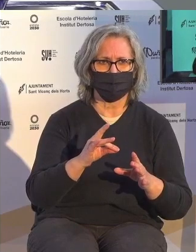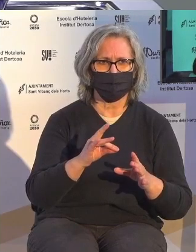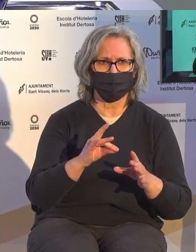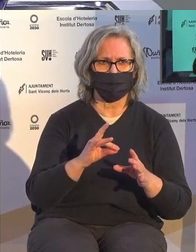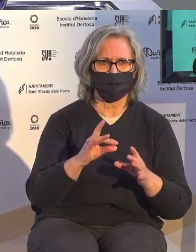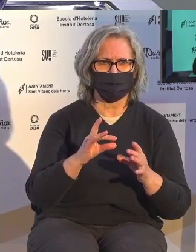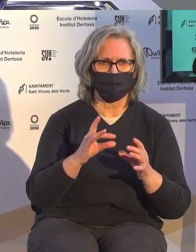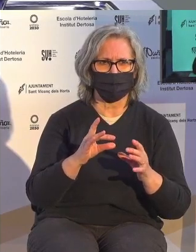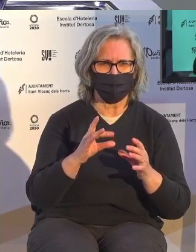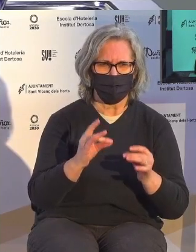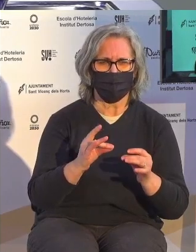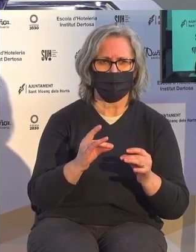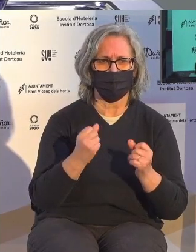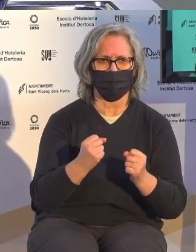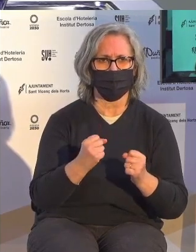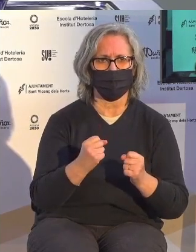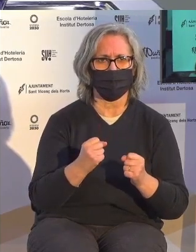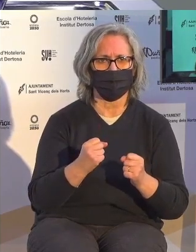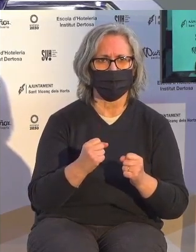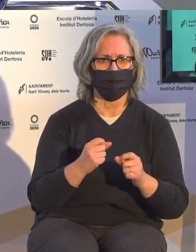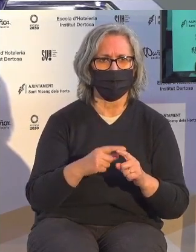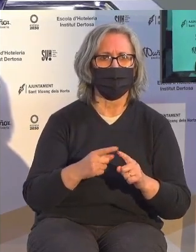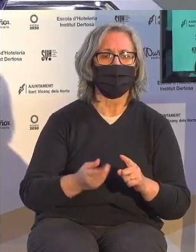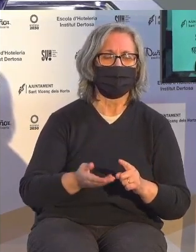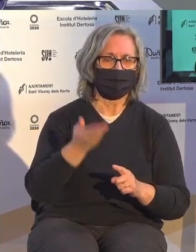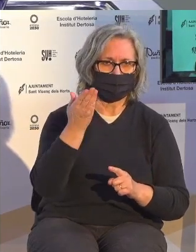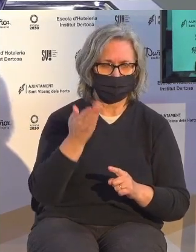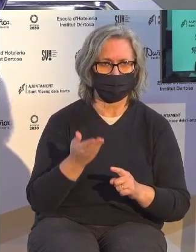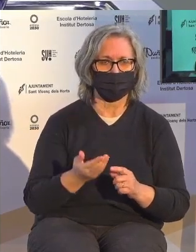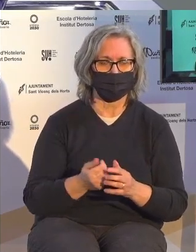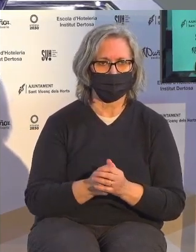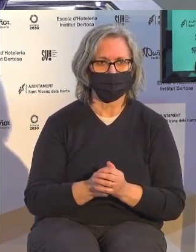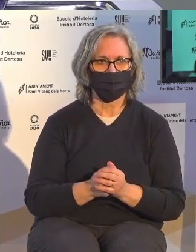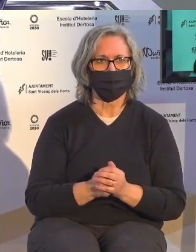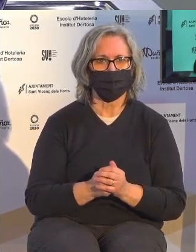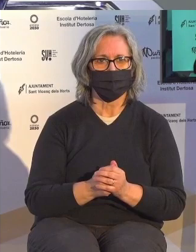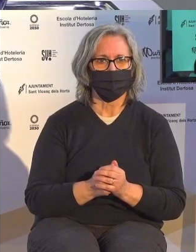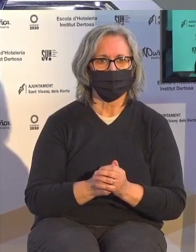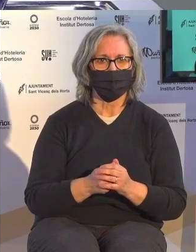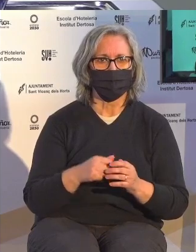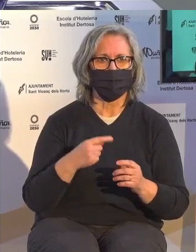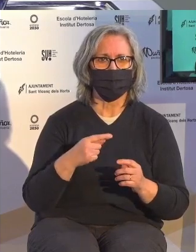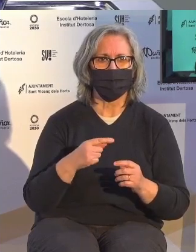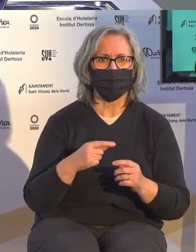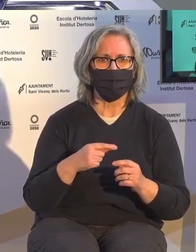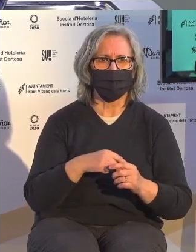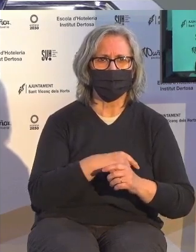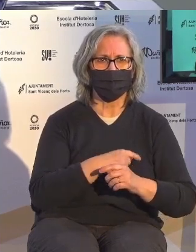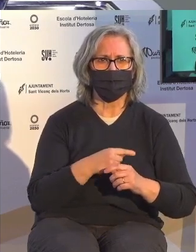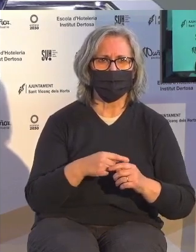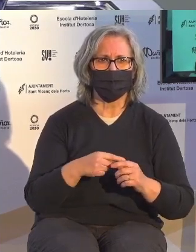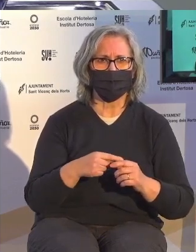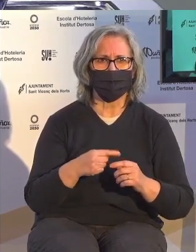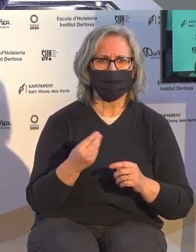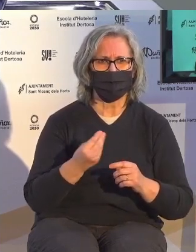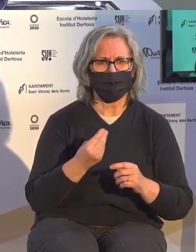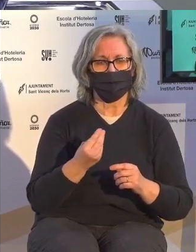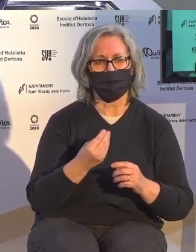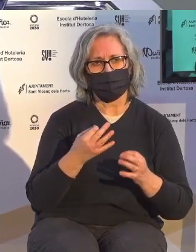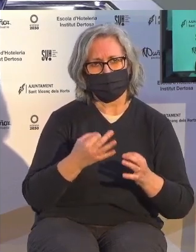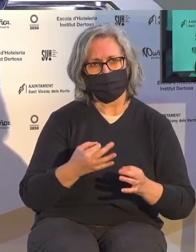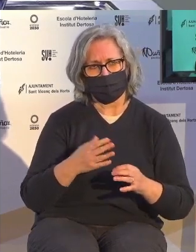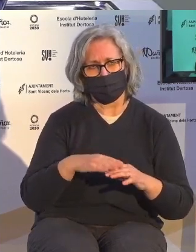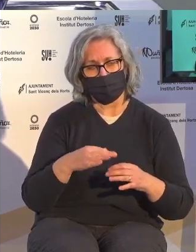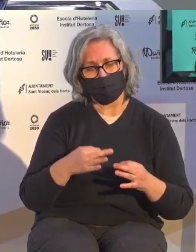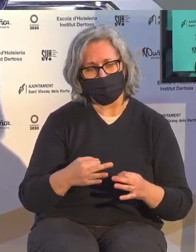estamos bien cerca lógicamente que cuando tiene un termómetro un bueno termómetro a tim g